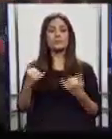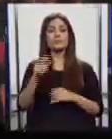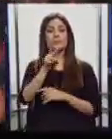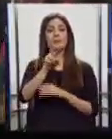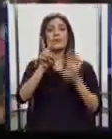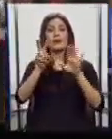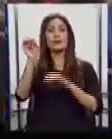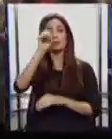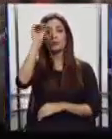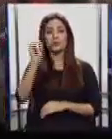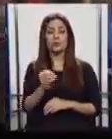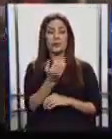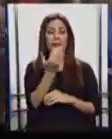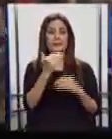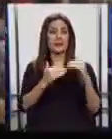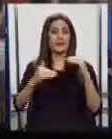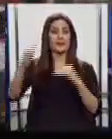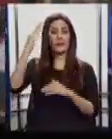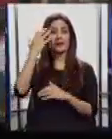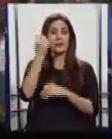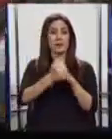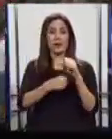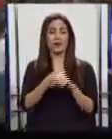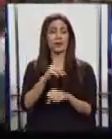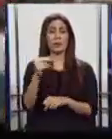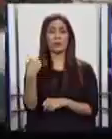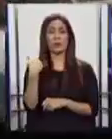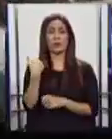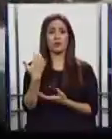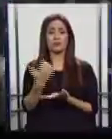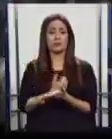de las mujeres mayores de 15 años no tienen ingresos propios,